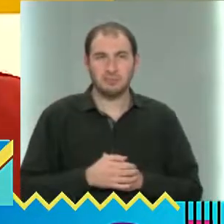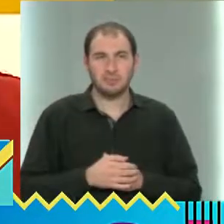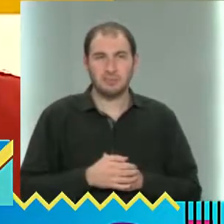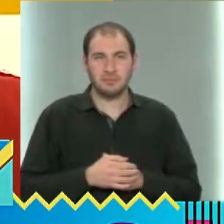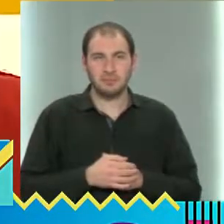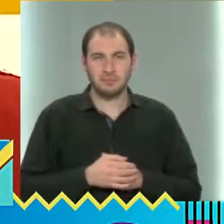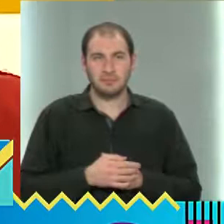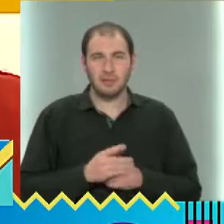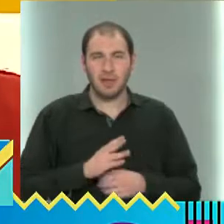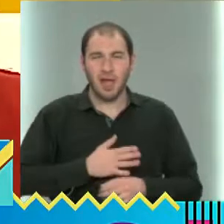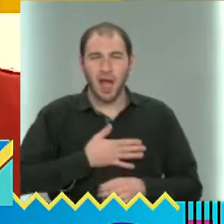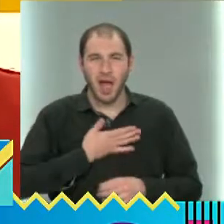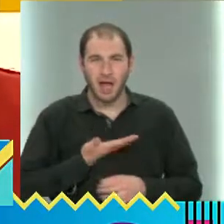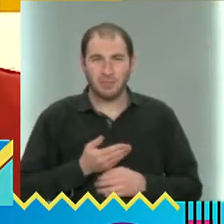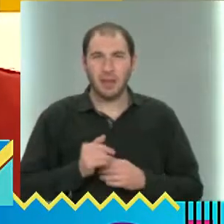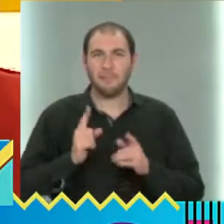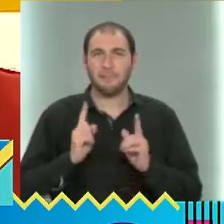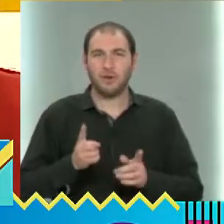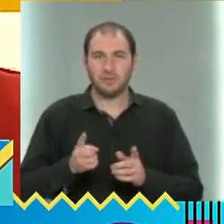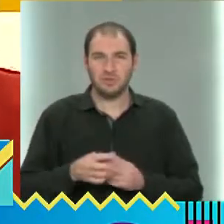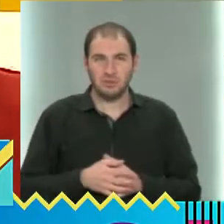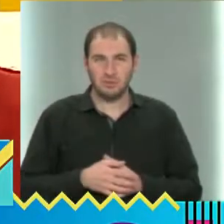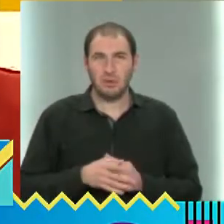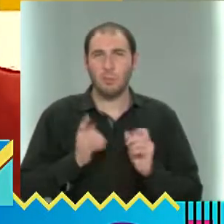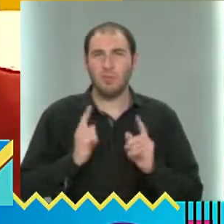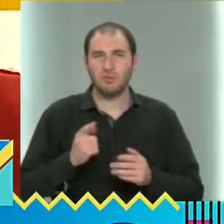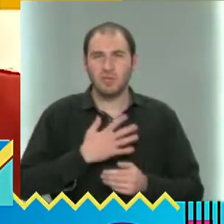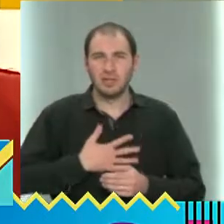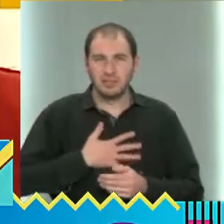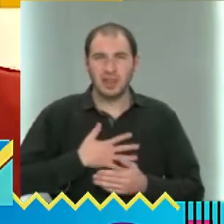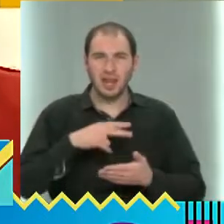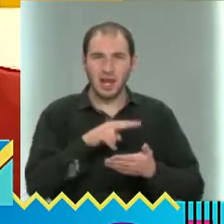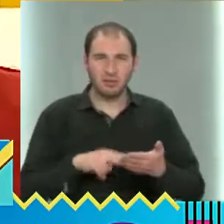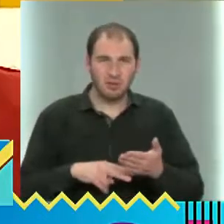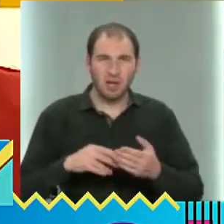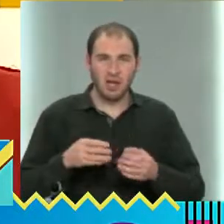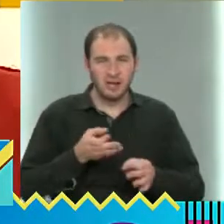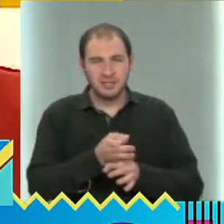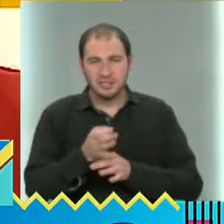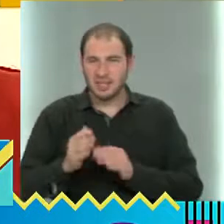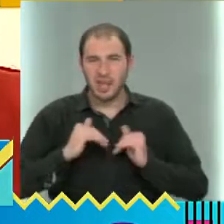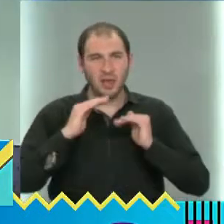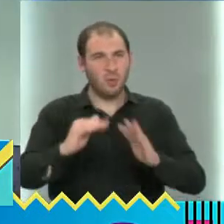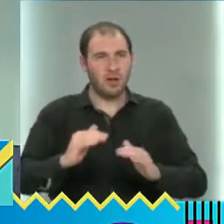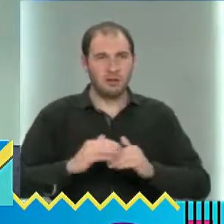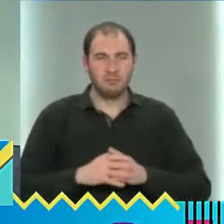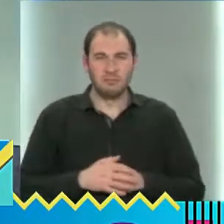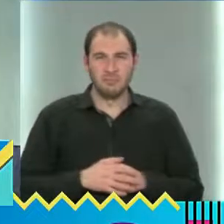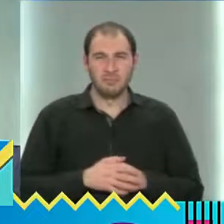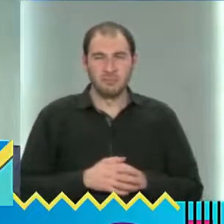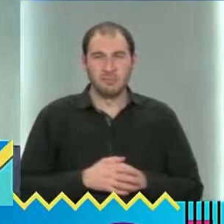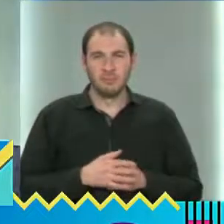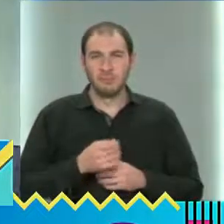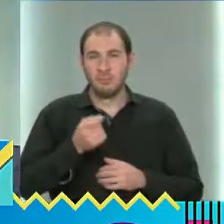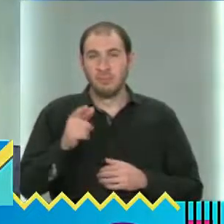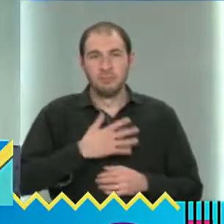sea, la pasión que el docente siente por la lectura la transmite. Ahora, si